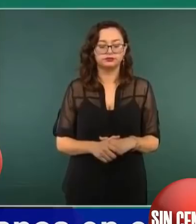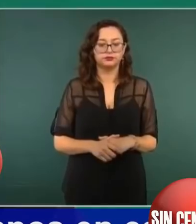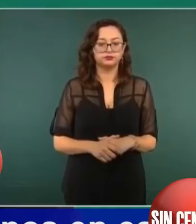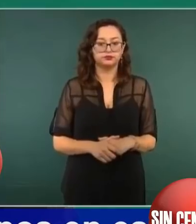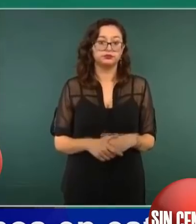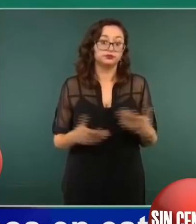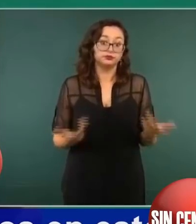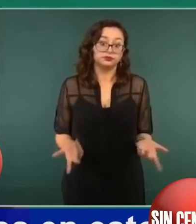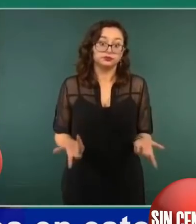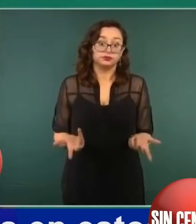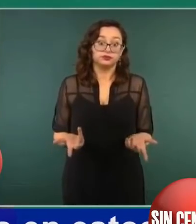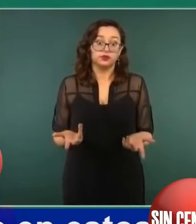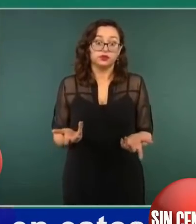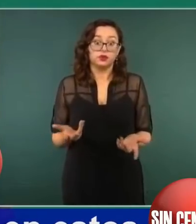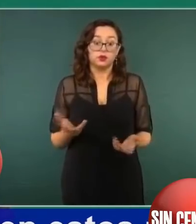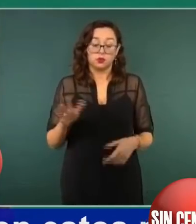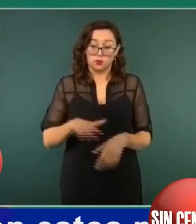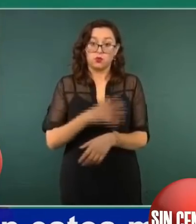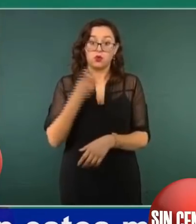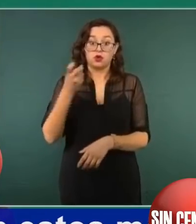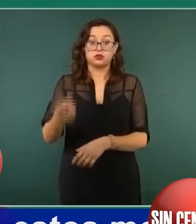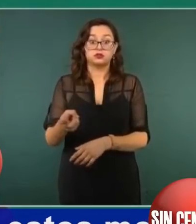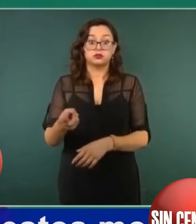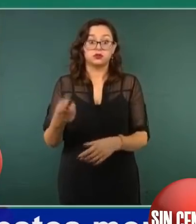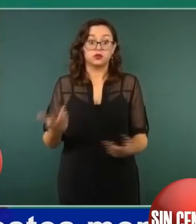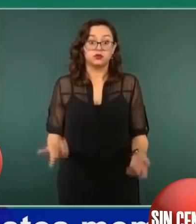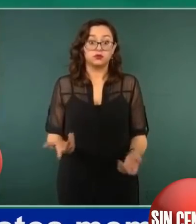por eso es el apóstol de la democracia,